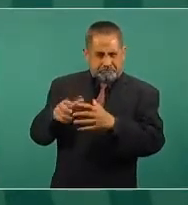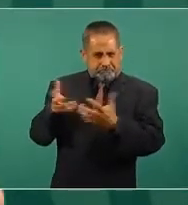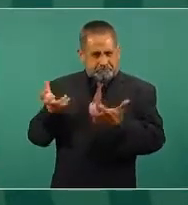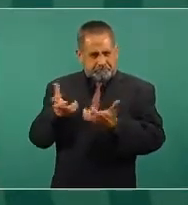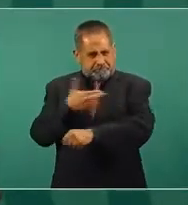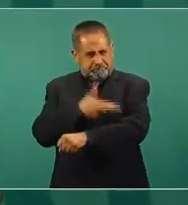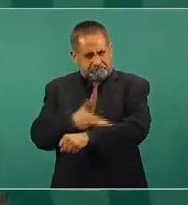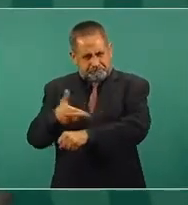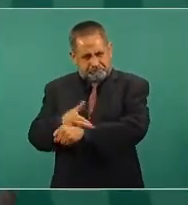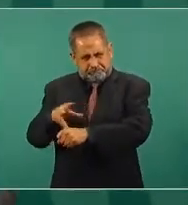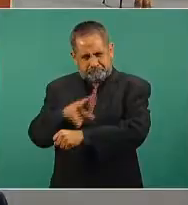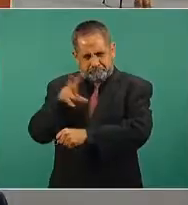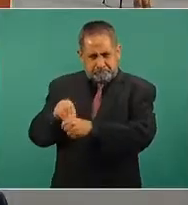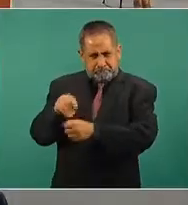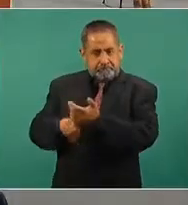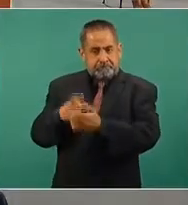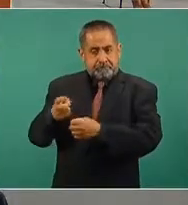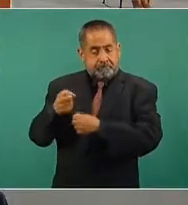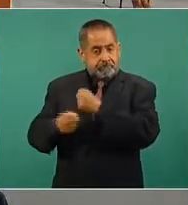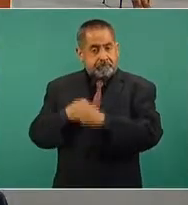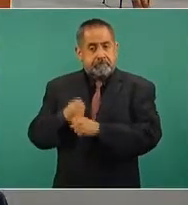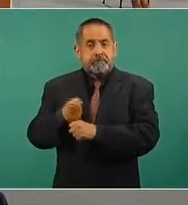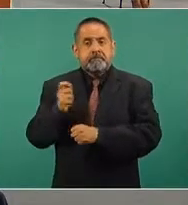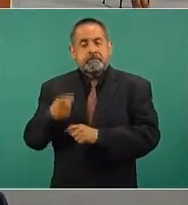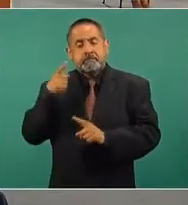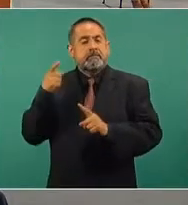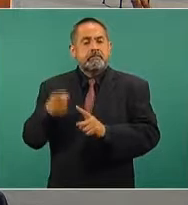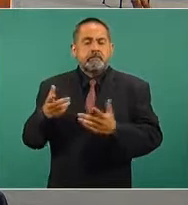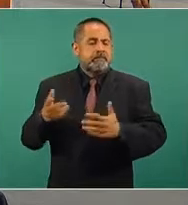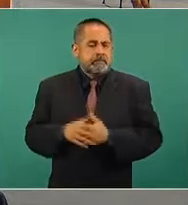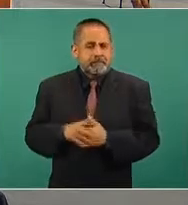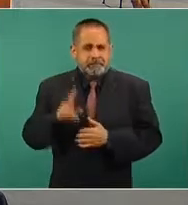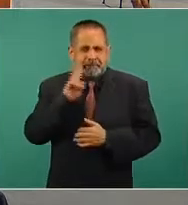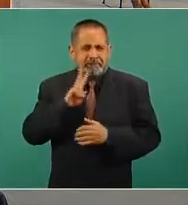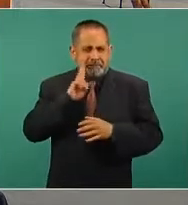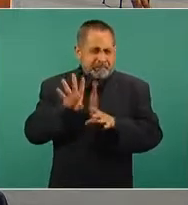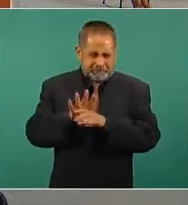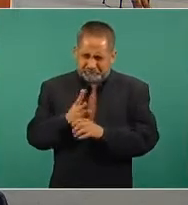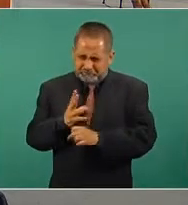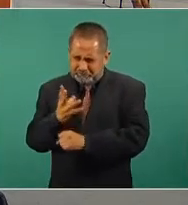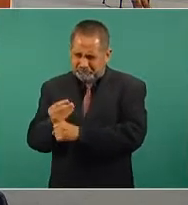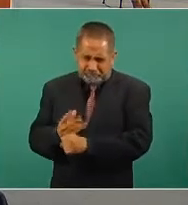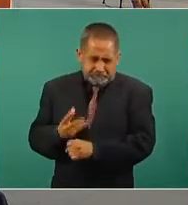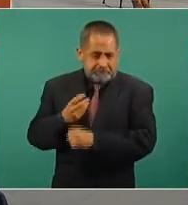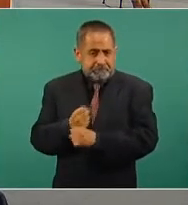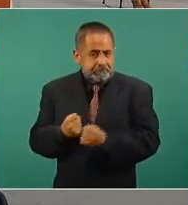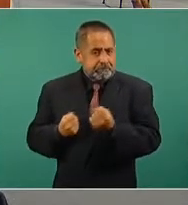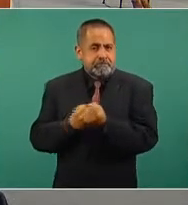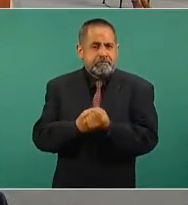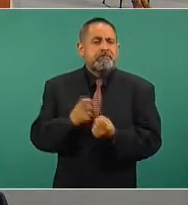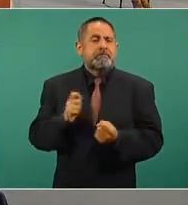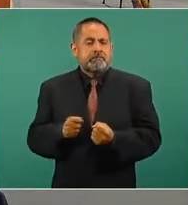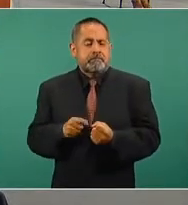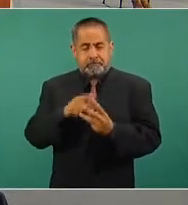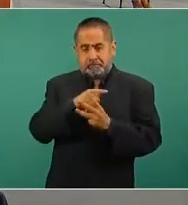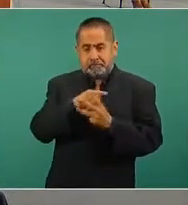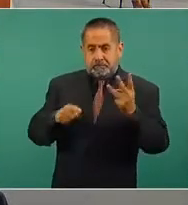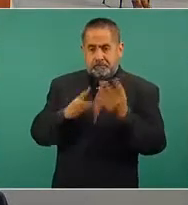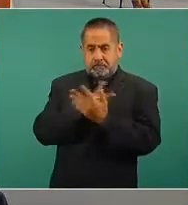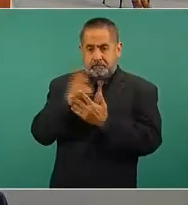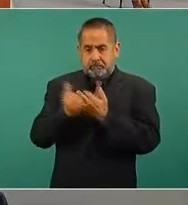acciones que estamos realizando este año toman en consideración poder reforzar 3 de los grandes proyectos del gobierno federal.